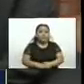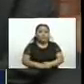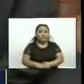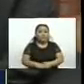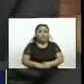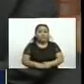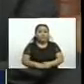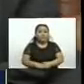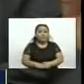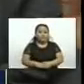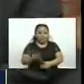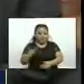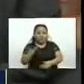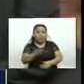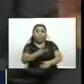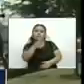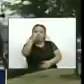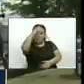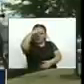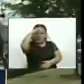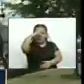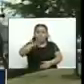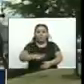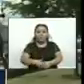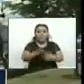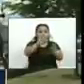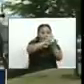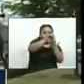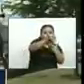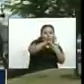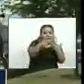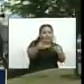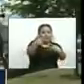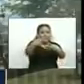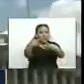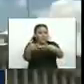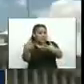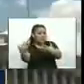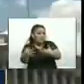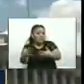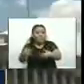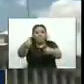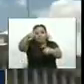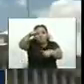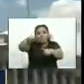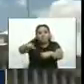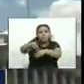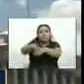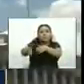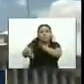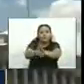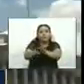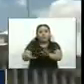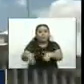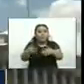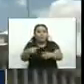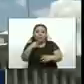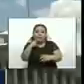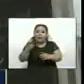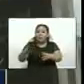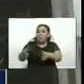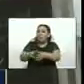nosotros, los mexicanos. El proyecto de ley ahora debe ser aprobado por el Senado, donde el líder de la mayoría